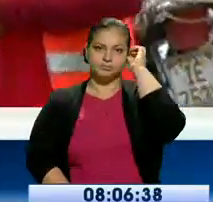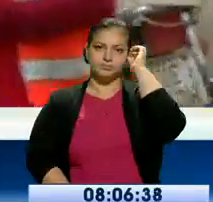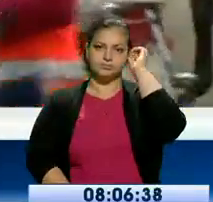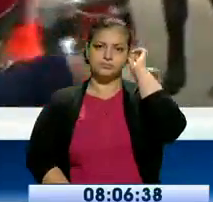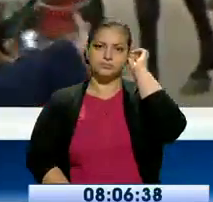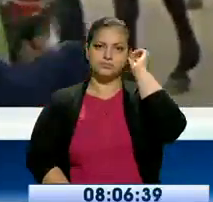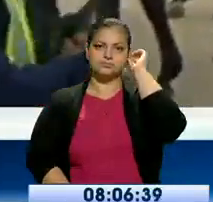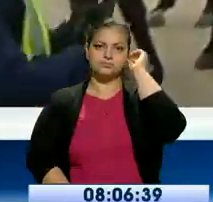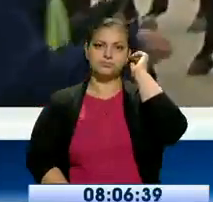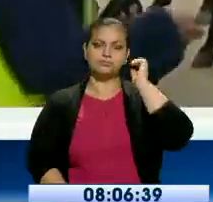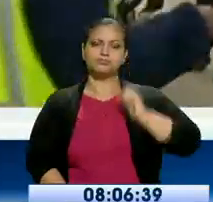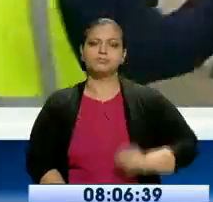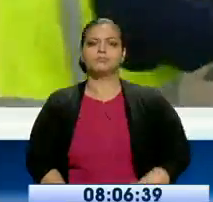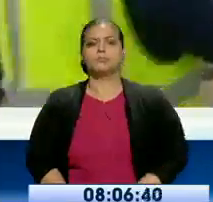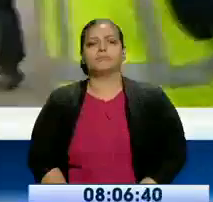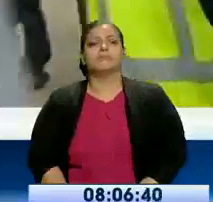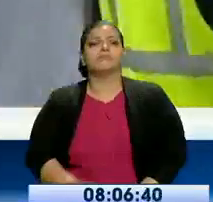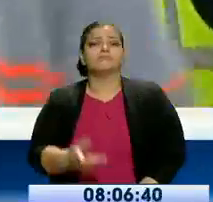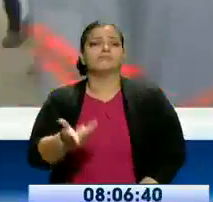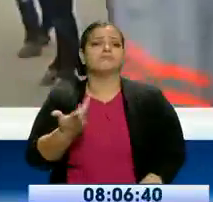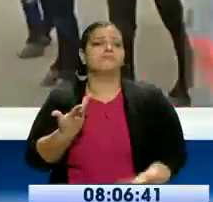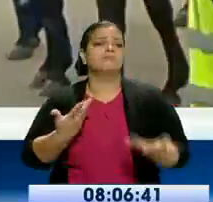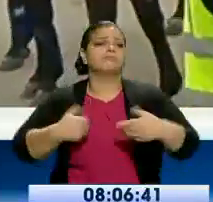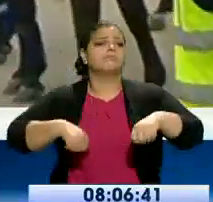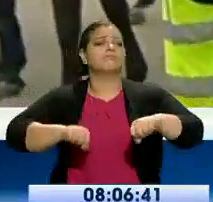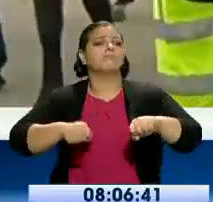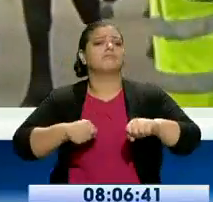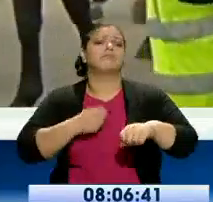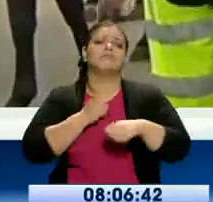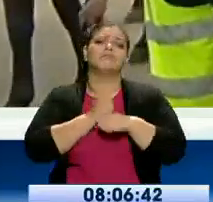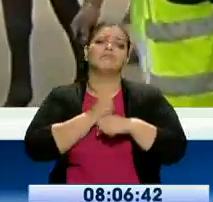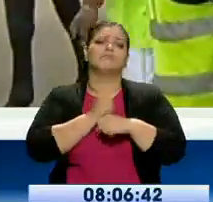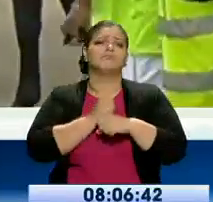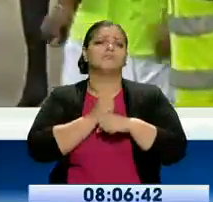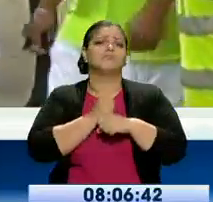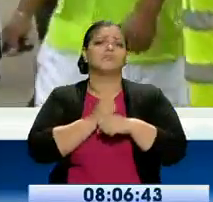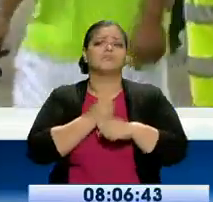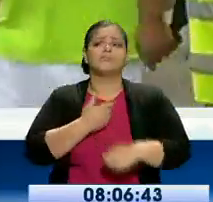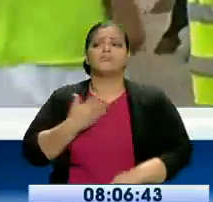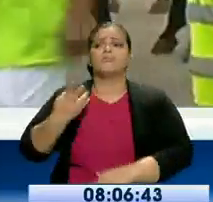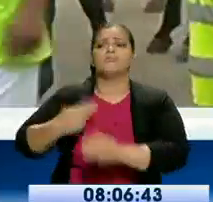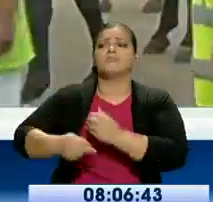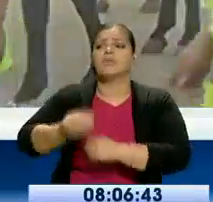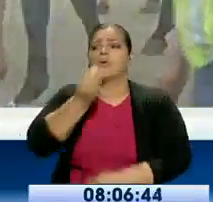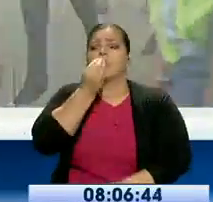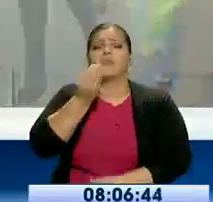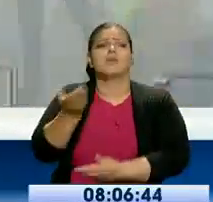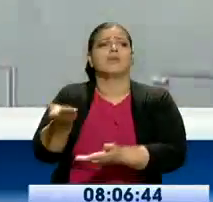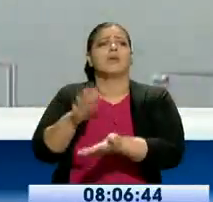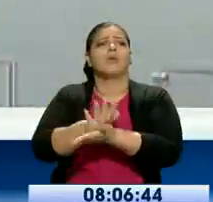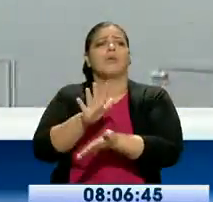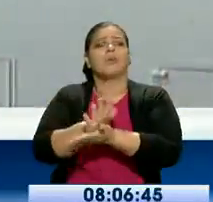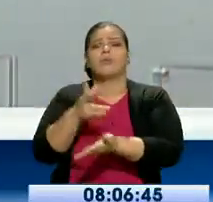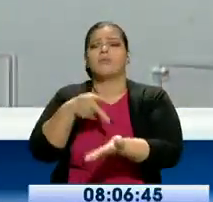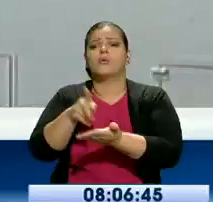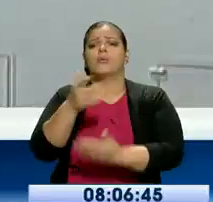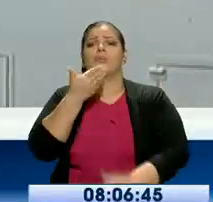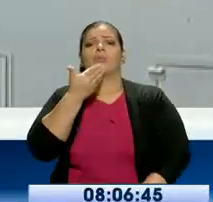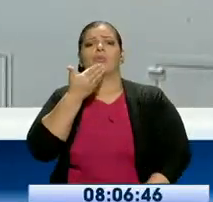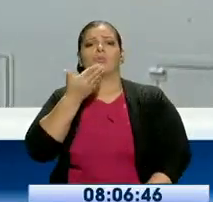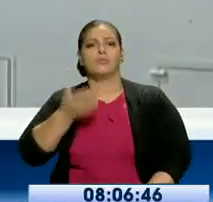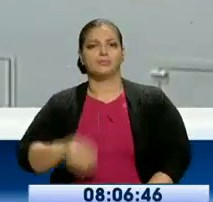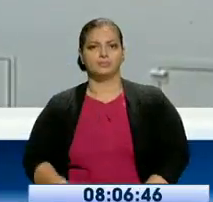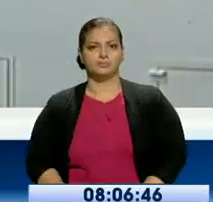puede matricular porque está aquí adentro, no más trabaja. Eso sobrevive uno, que uno tiene niños. Tengo misión, escuela pagada, ¿de dónde va a pagar? 2 años, pues si ya la